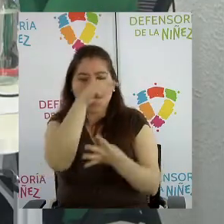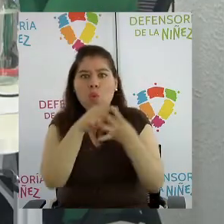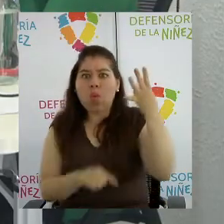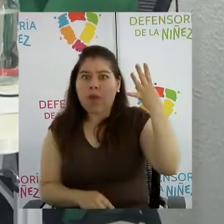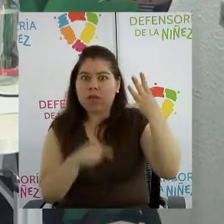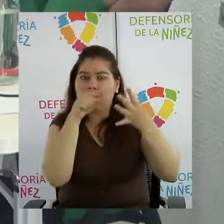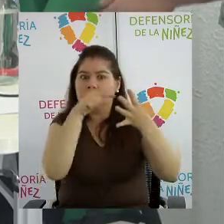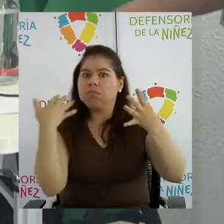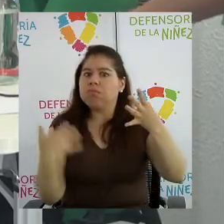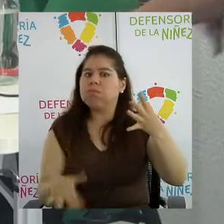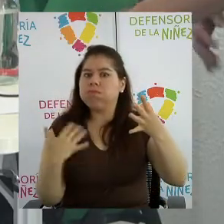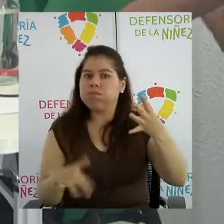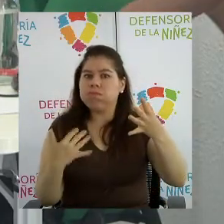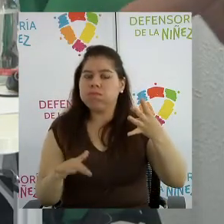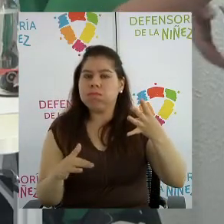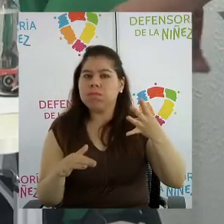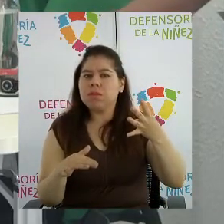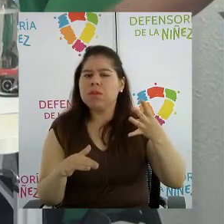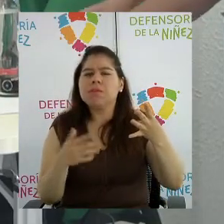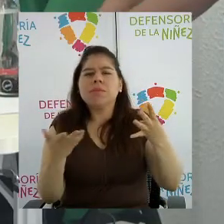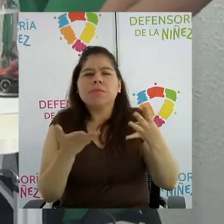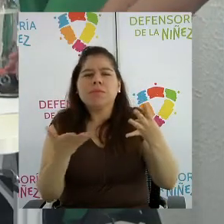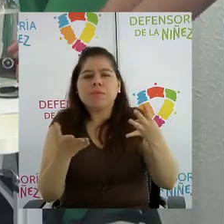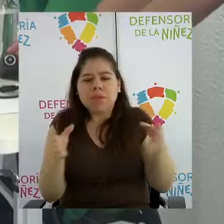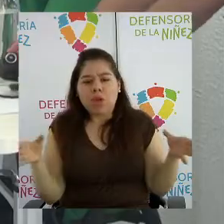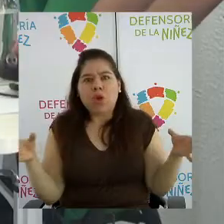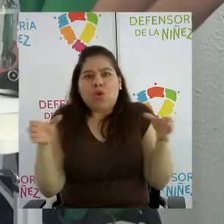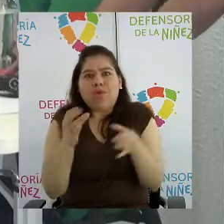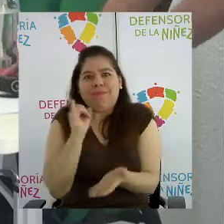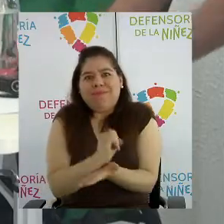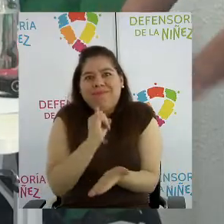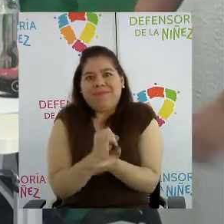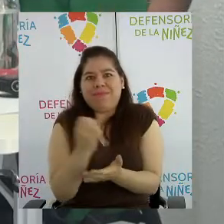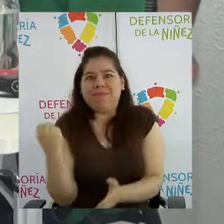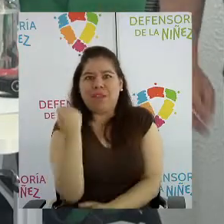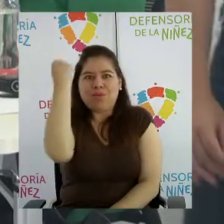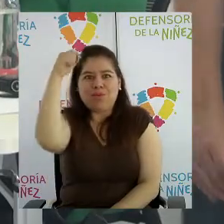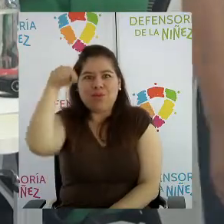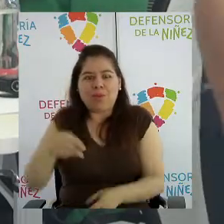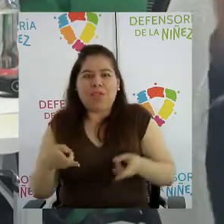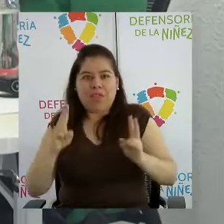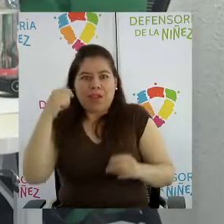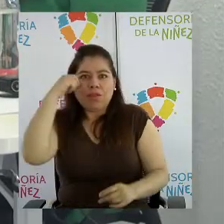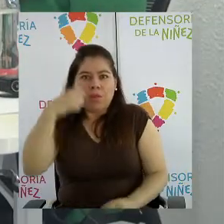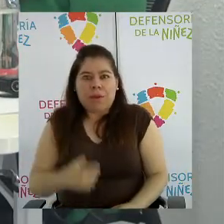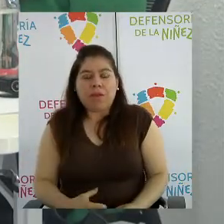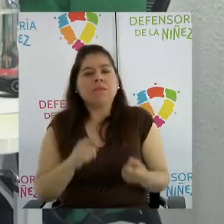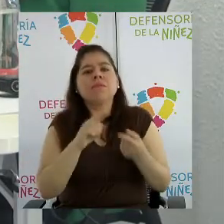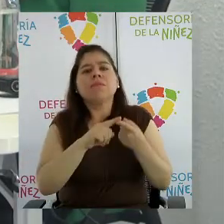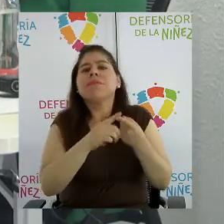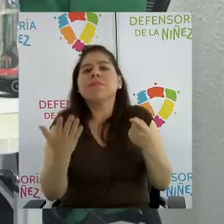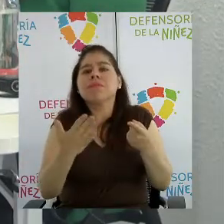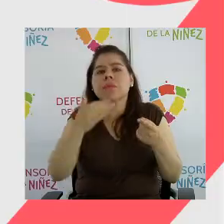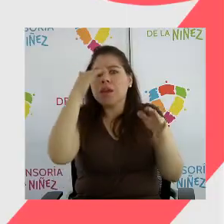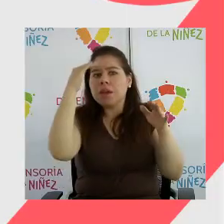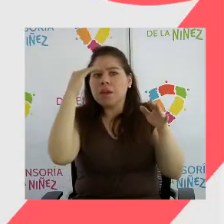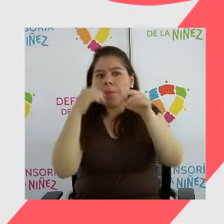parecen invaluables para un órgano autónomo de derechos humanos. Primero, el generar confiabilidad en